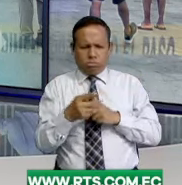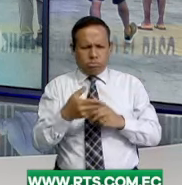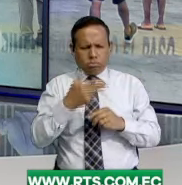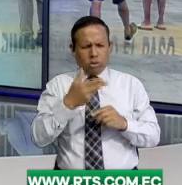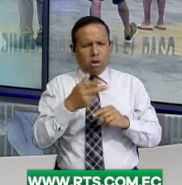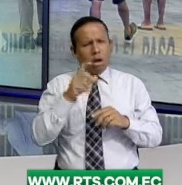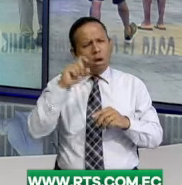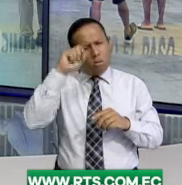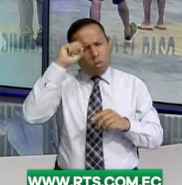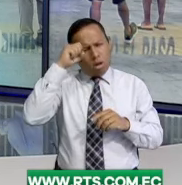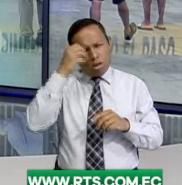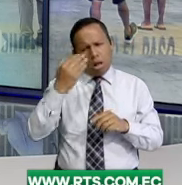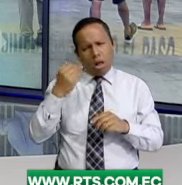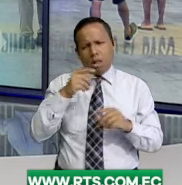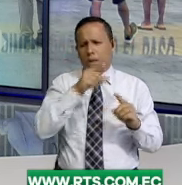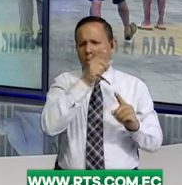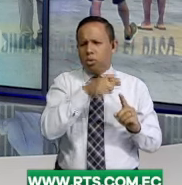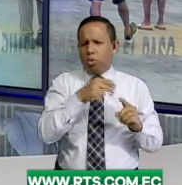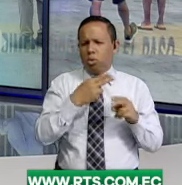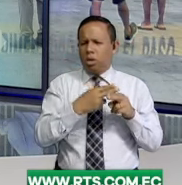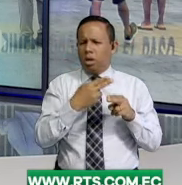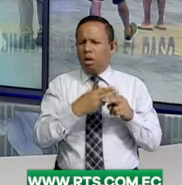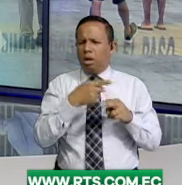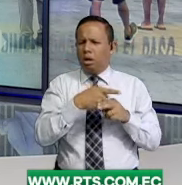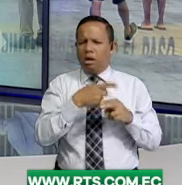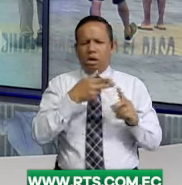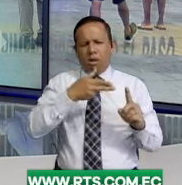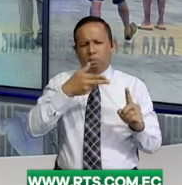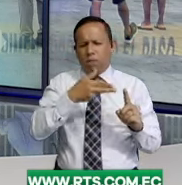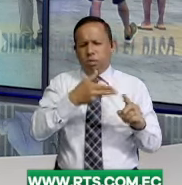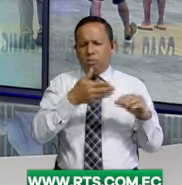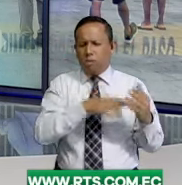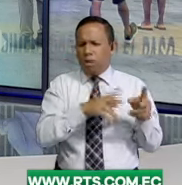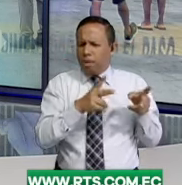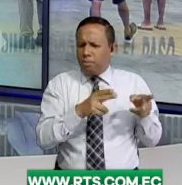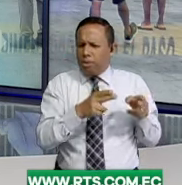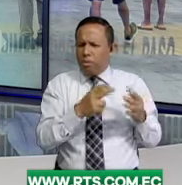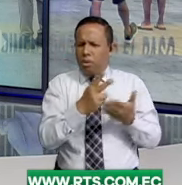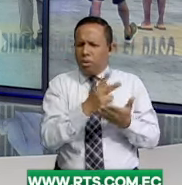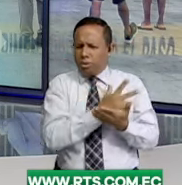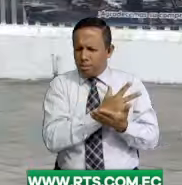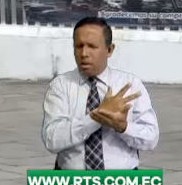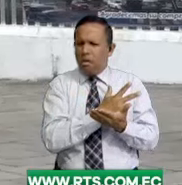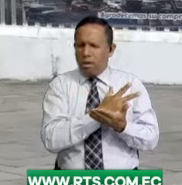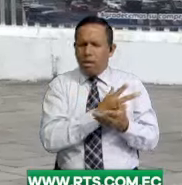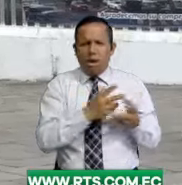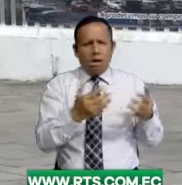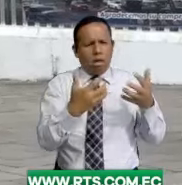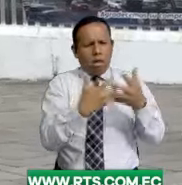Puerco, victimado hace 3 semanas en esa misma casa de salud.